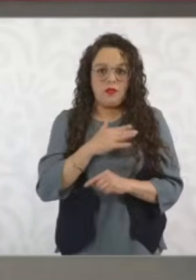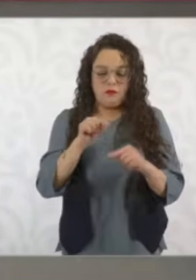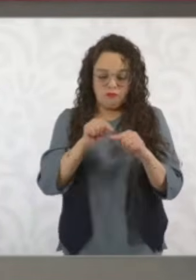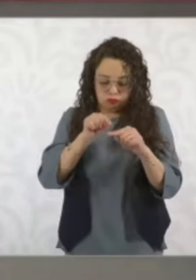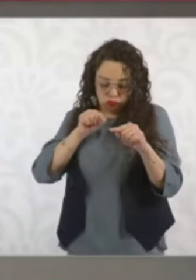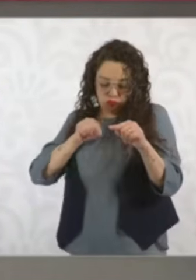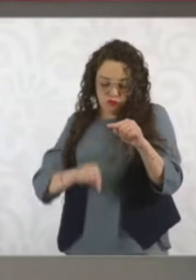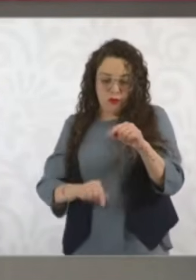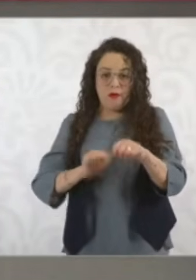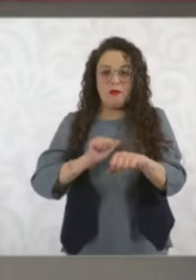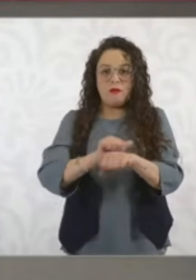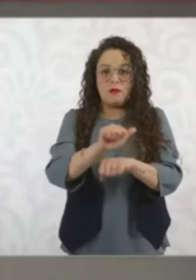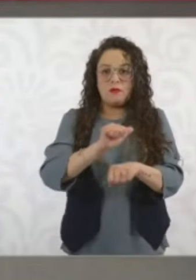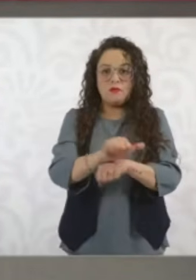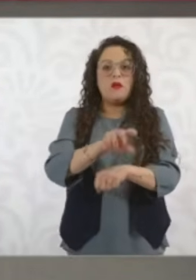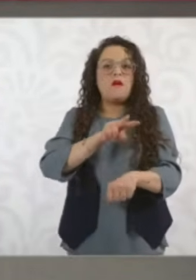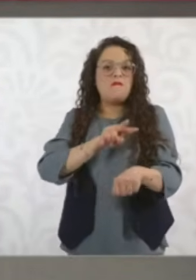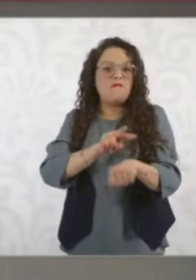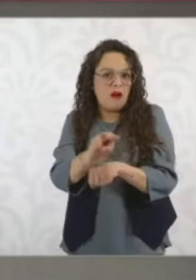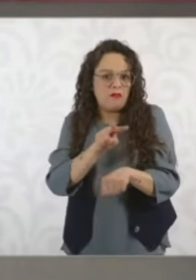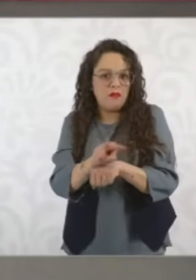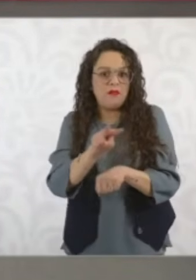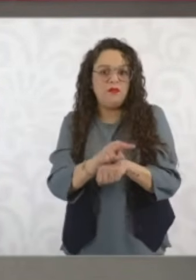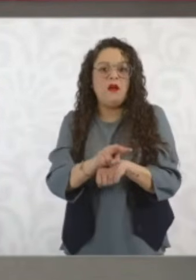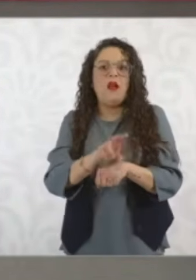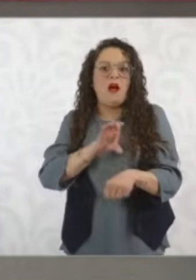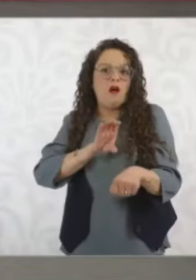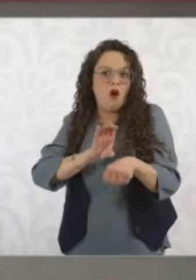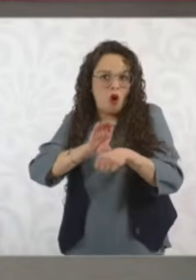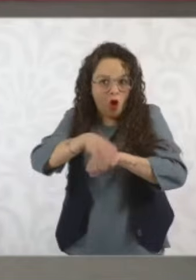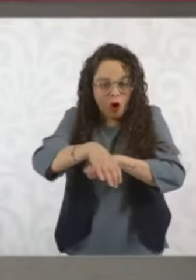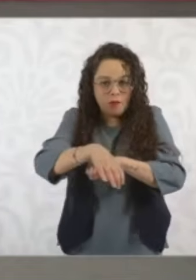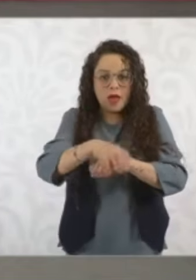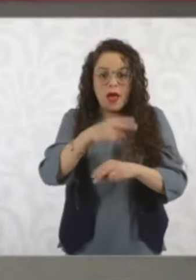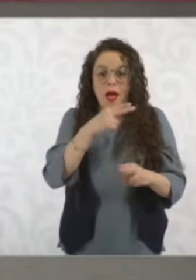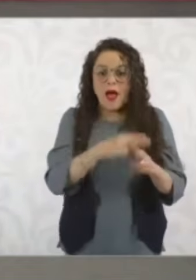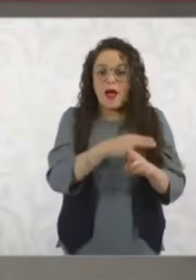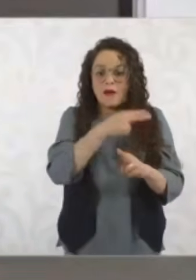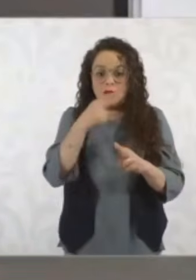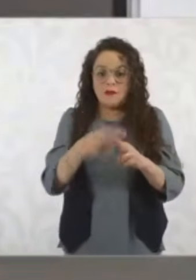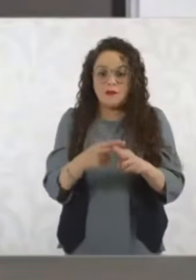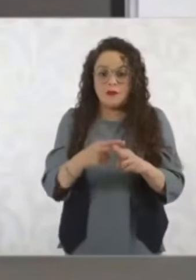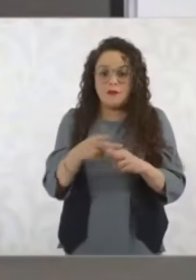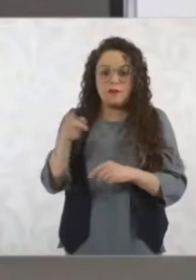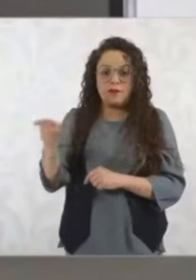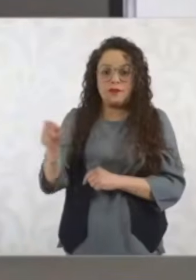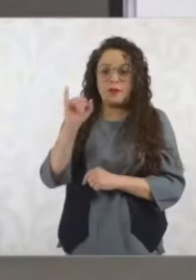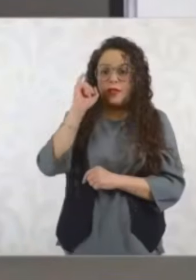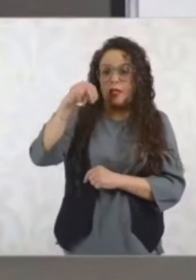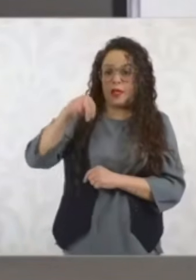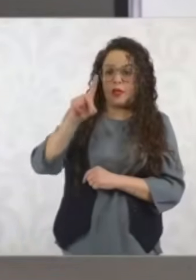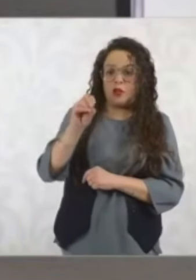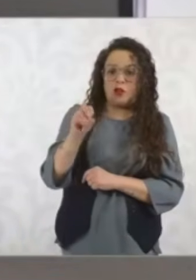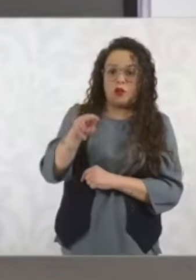Argentina, en Venezuela, en Colombia, incluso en